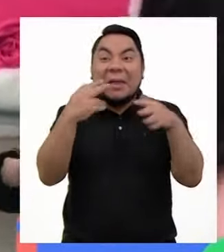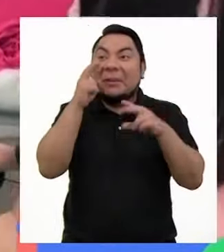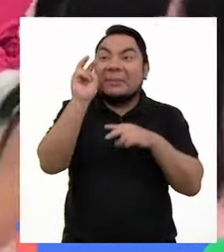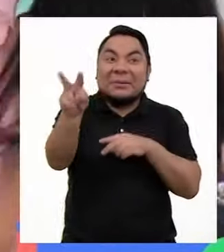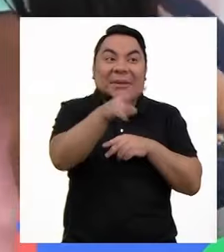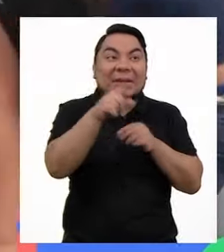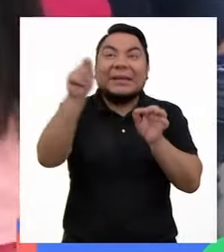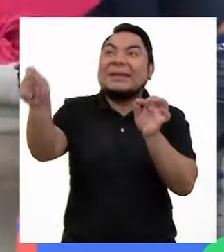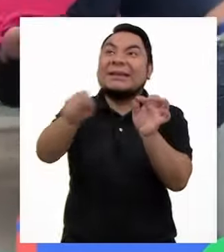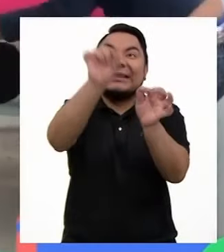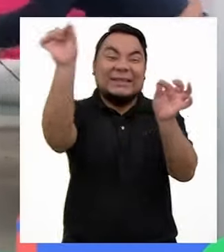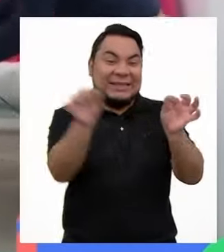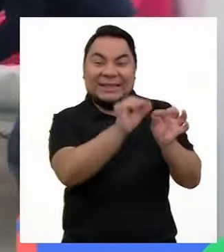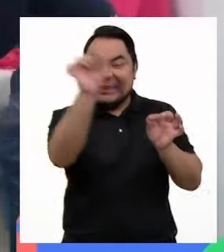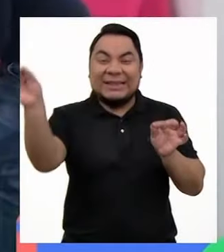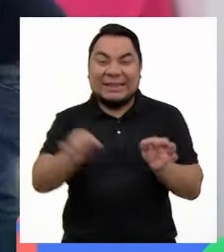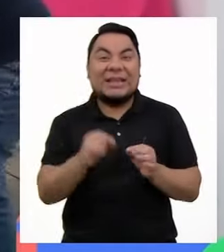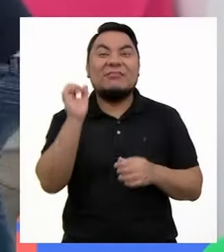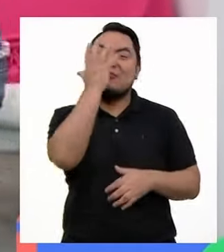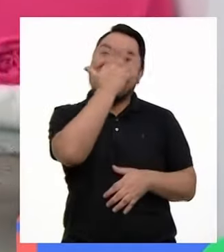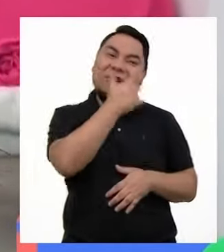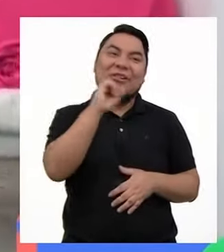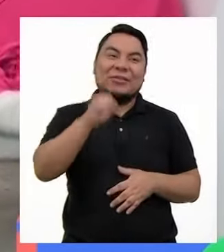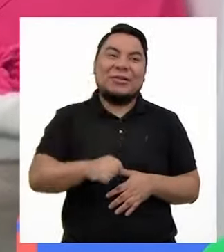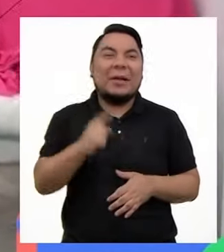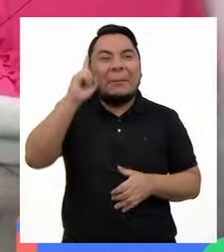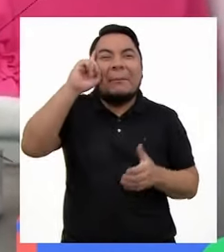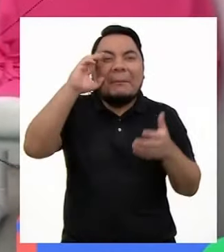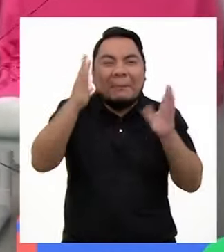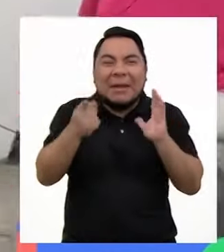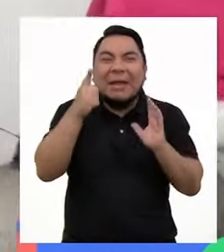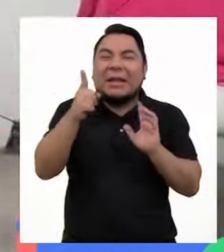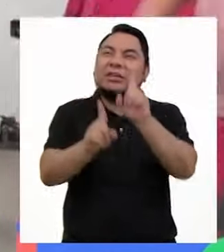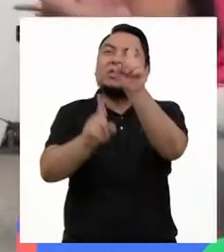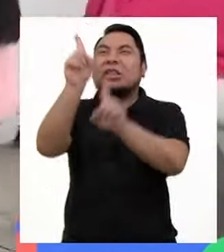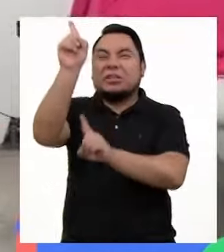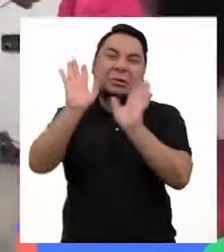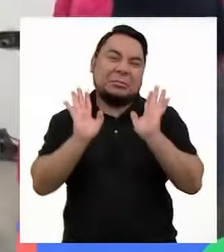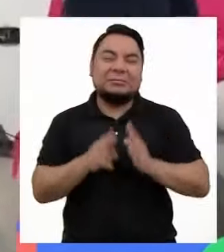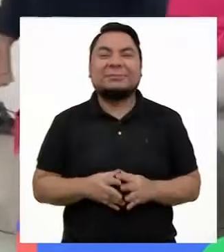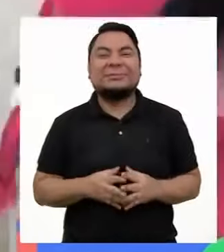Nos está quedando preciosa, pero parece como una estrella.